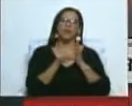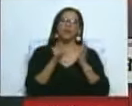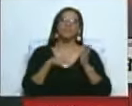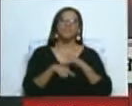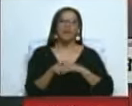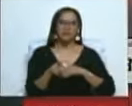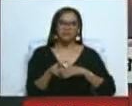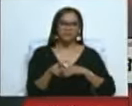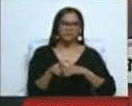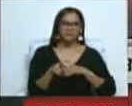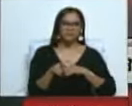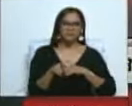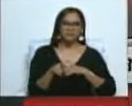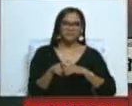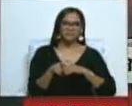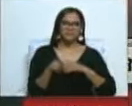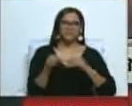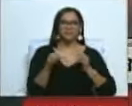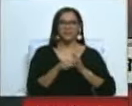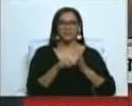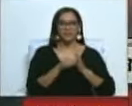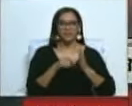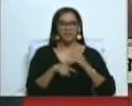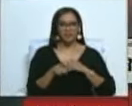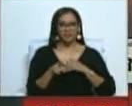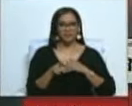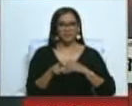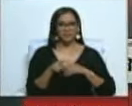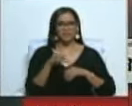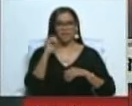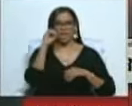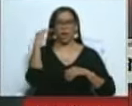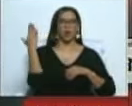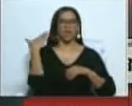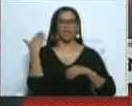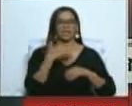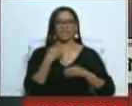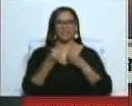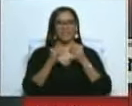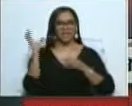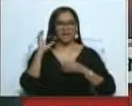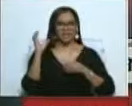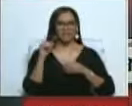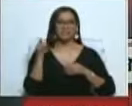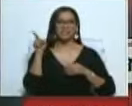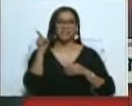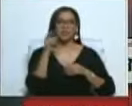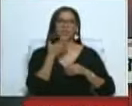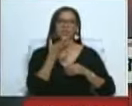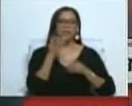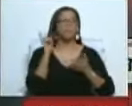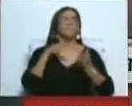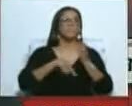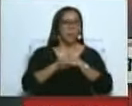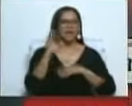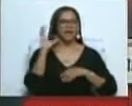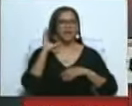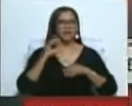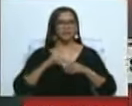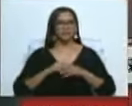van? ¿Para dónde van? Si la oligarquía intenta algo en Caracas y ellos gritan, pa' Caracas.